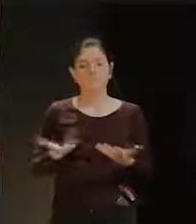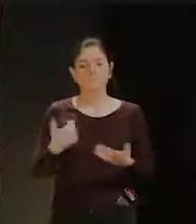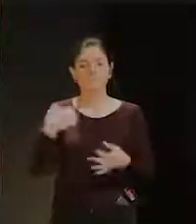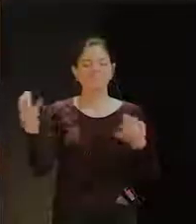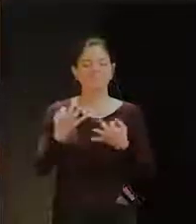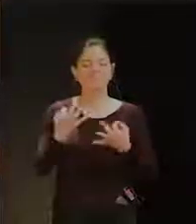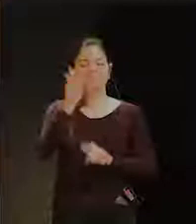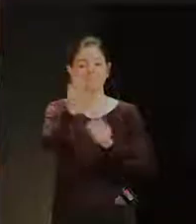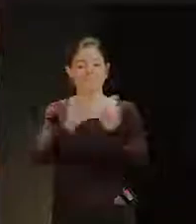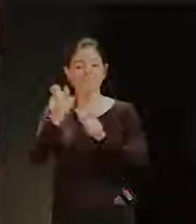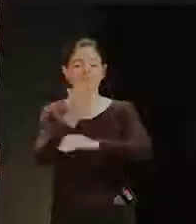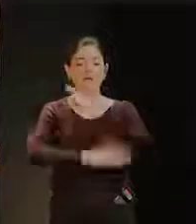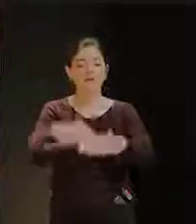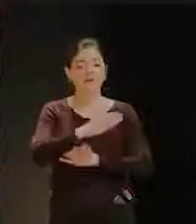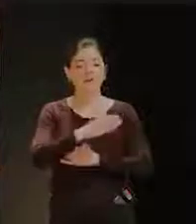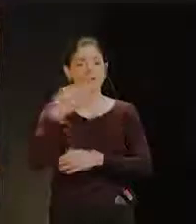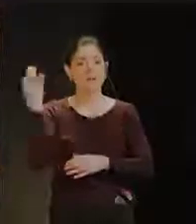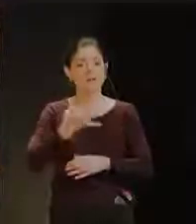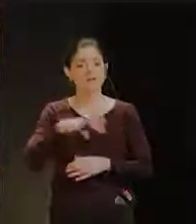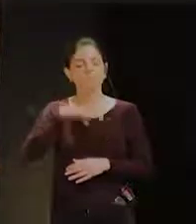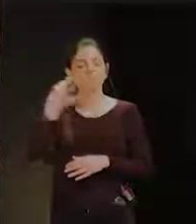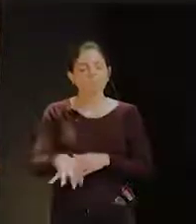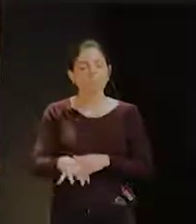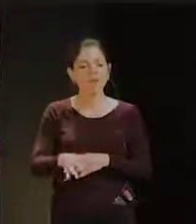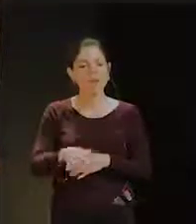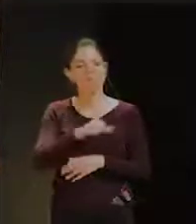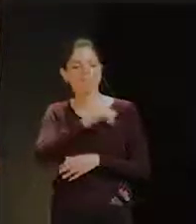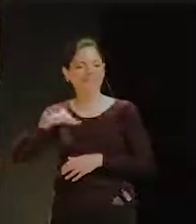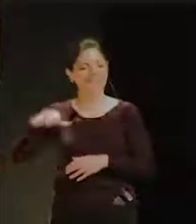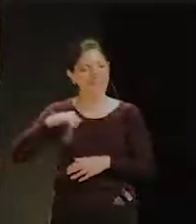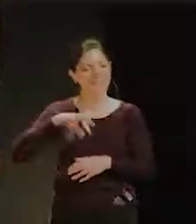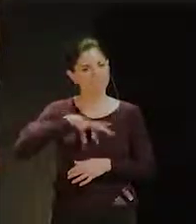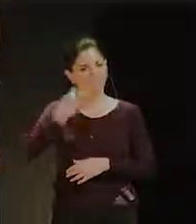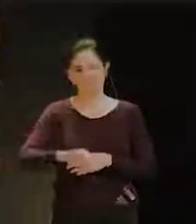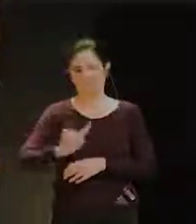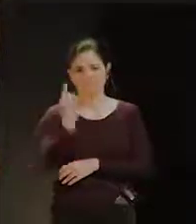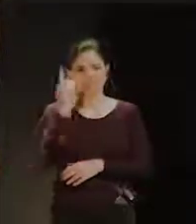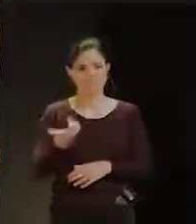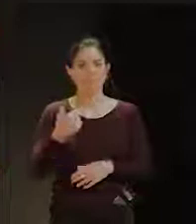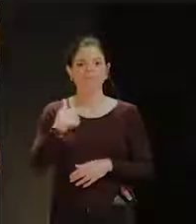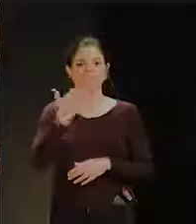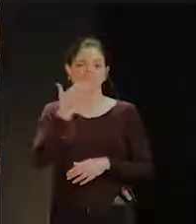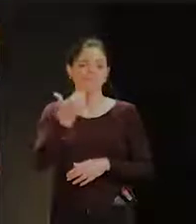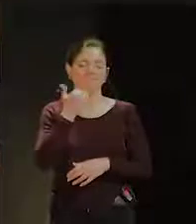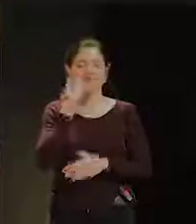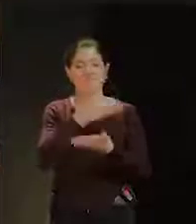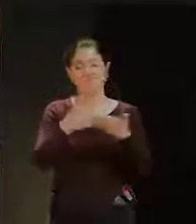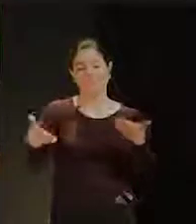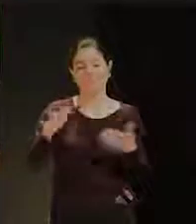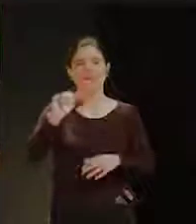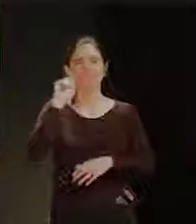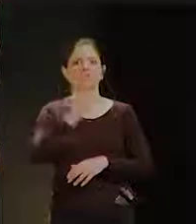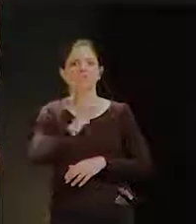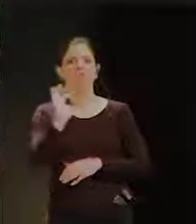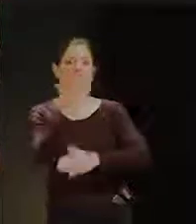dicta que las personas con discapacidad deberían poder ser lo más independientes posibles. 3,3 millones de personas sordas